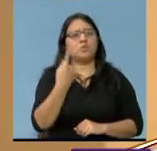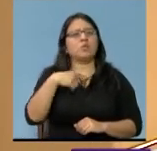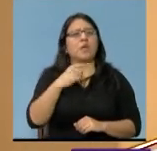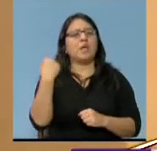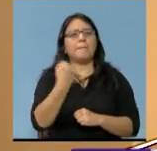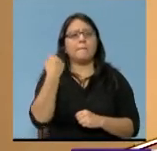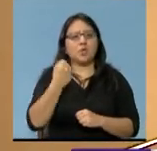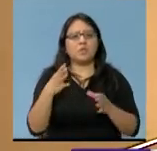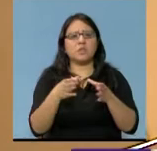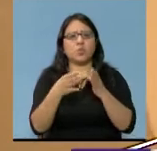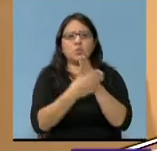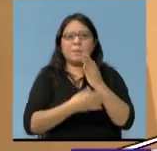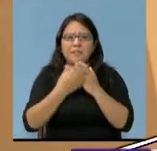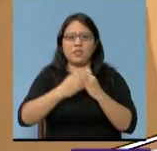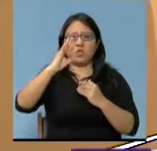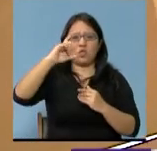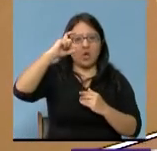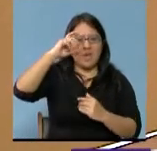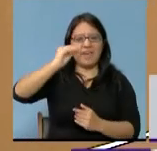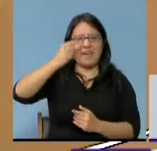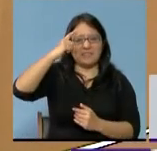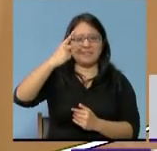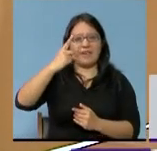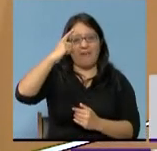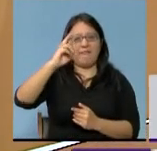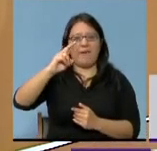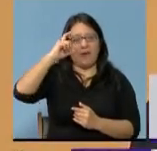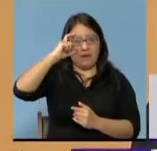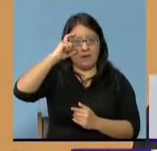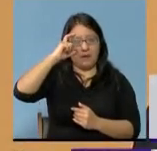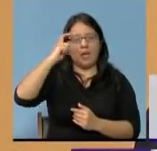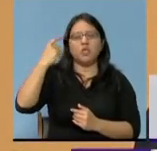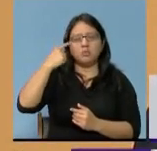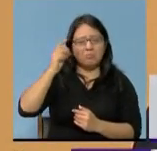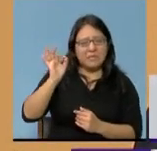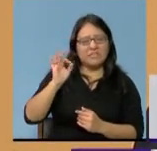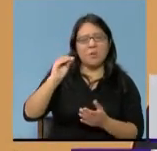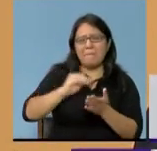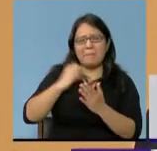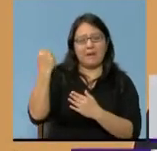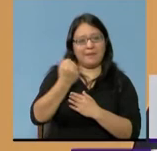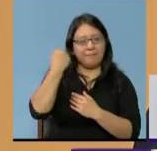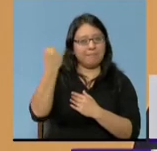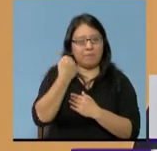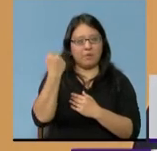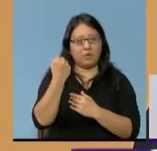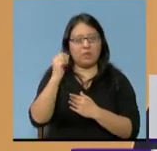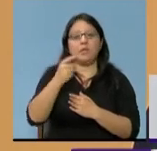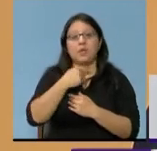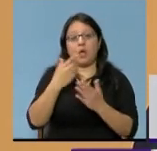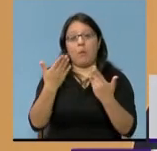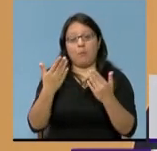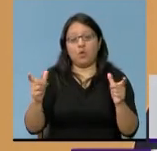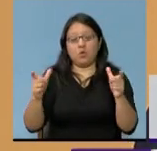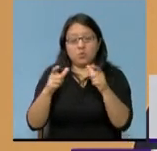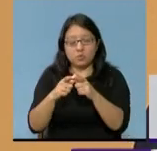de chébere yo creo que si bien ha sido importante lo más importante es que tuvimos es cuando pudimos reunirnos con